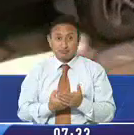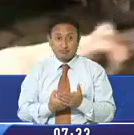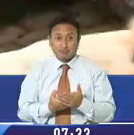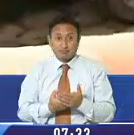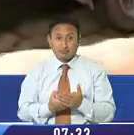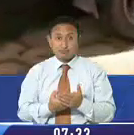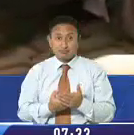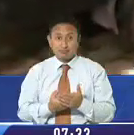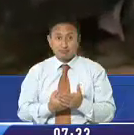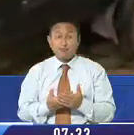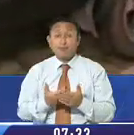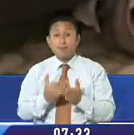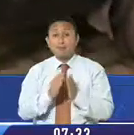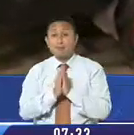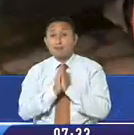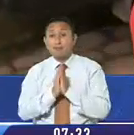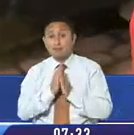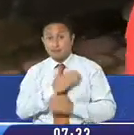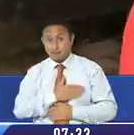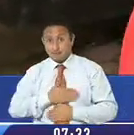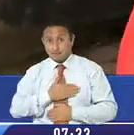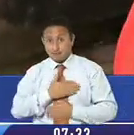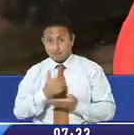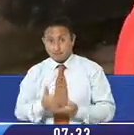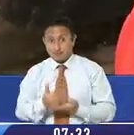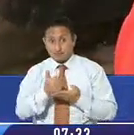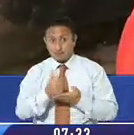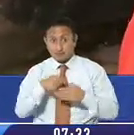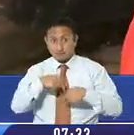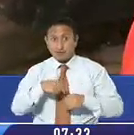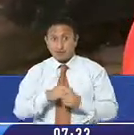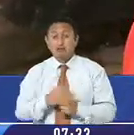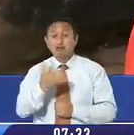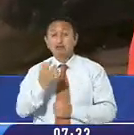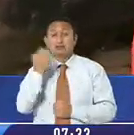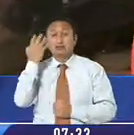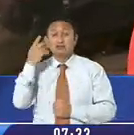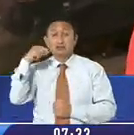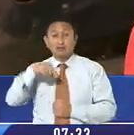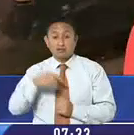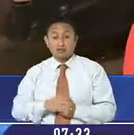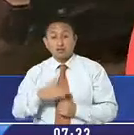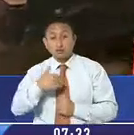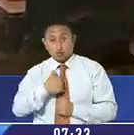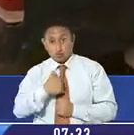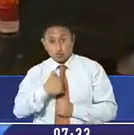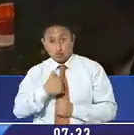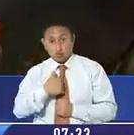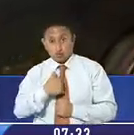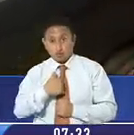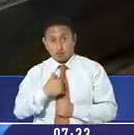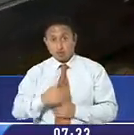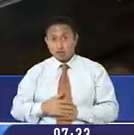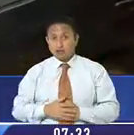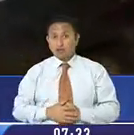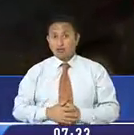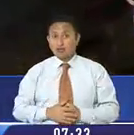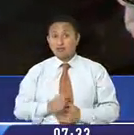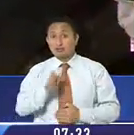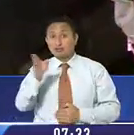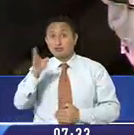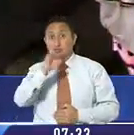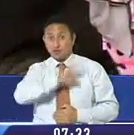comedidamente, por favor, que nos ayude. Aquí ya estamos 15 días con esto. Me fui tomando las fotos al municipio